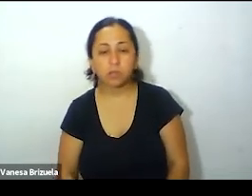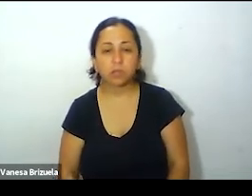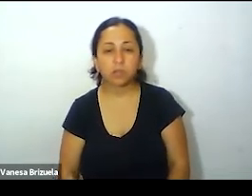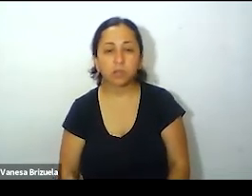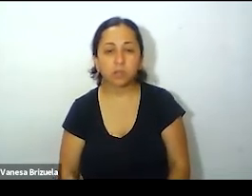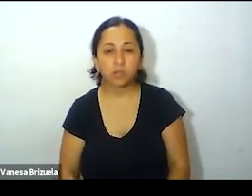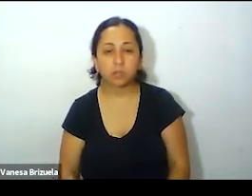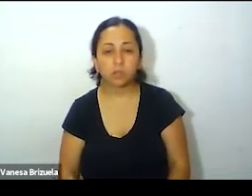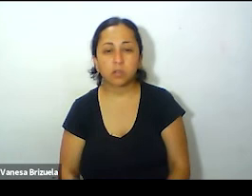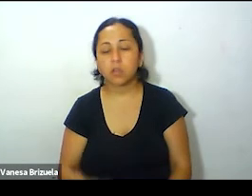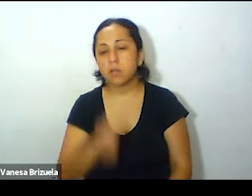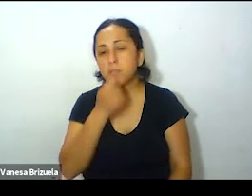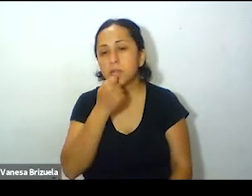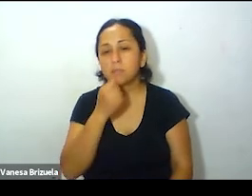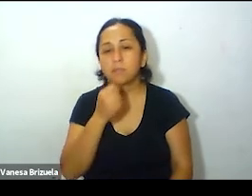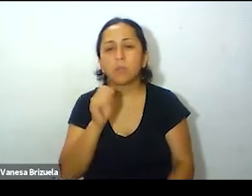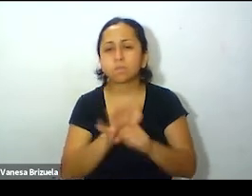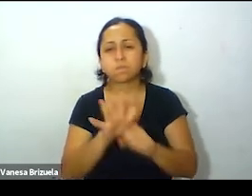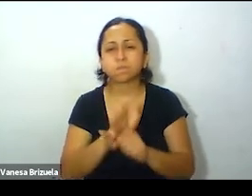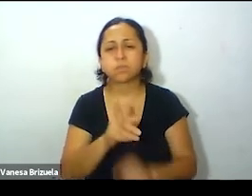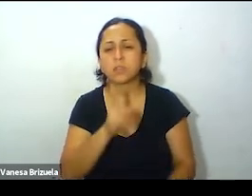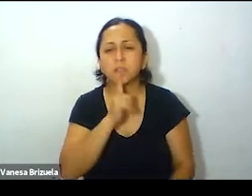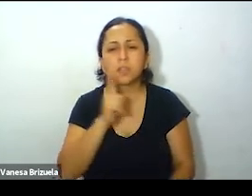la definición de tipografía, ya que estamos.